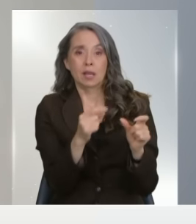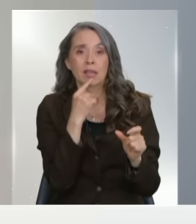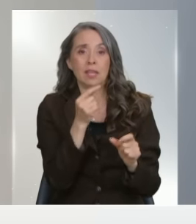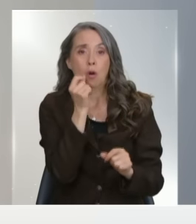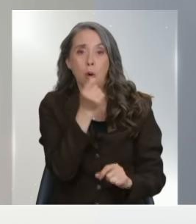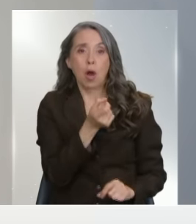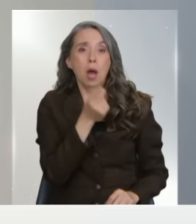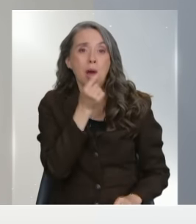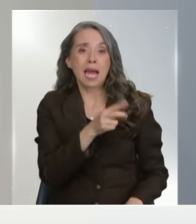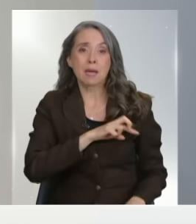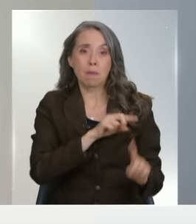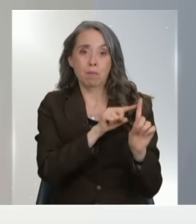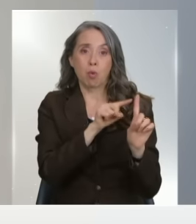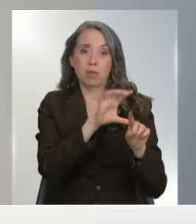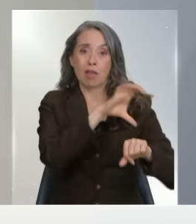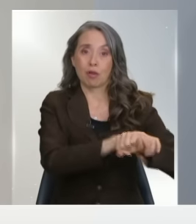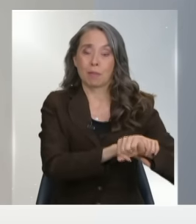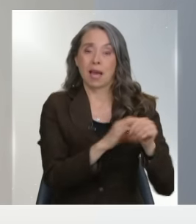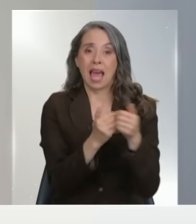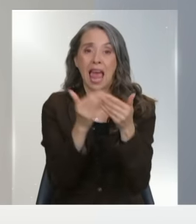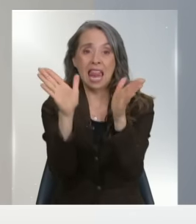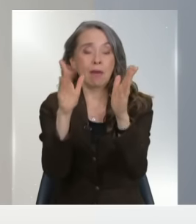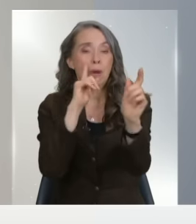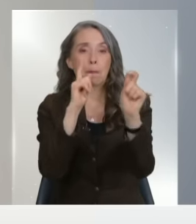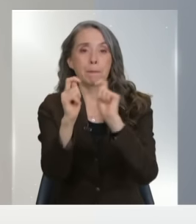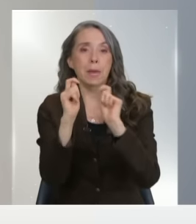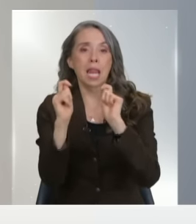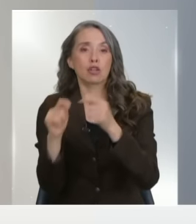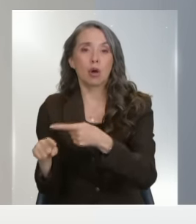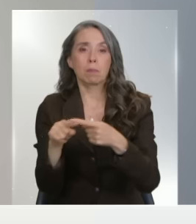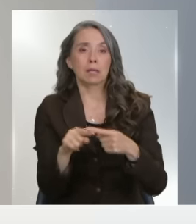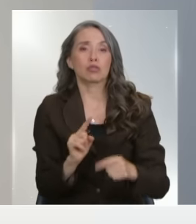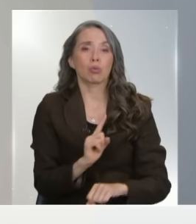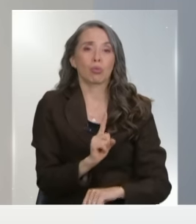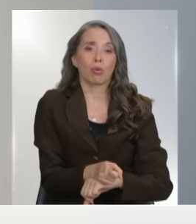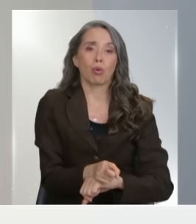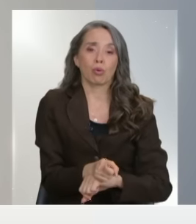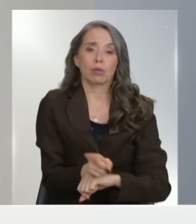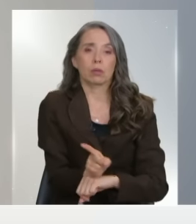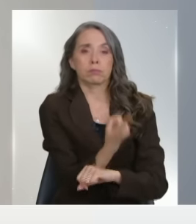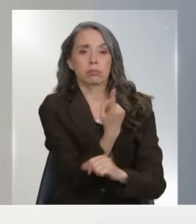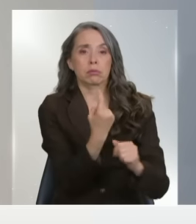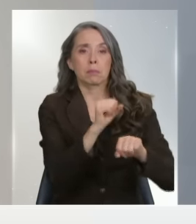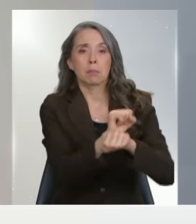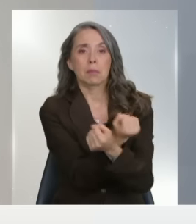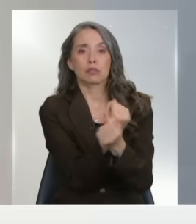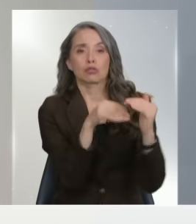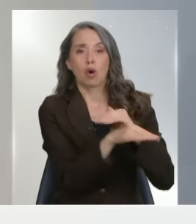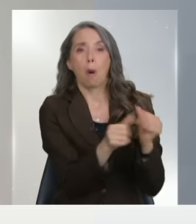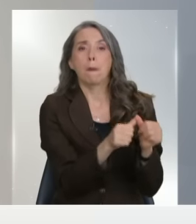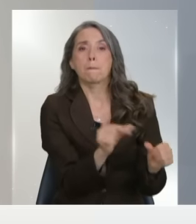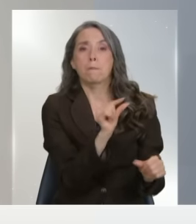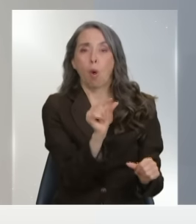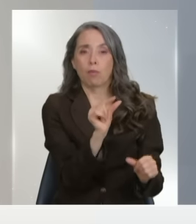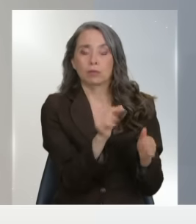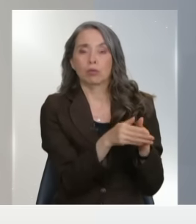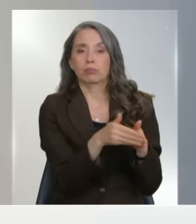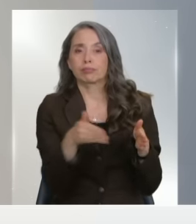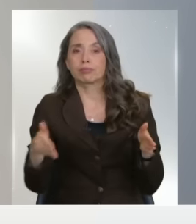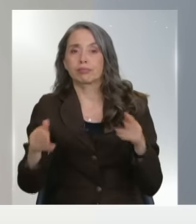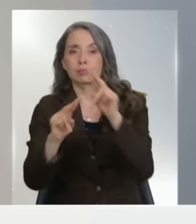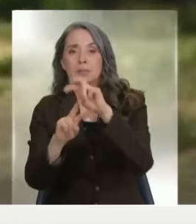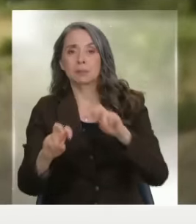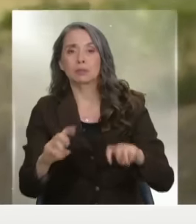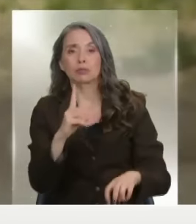este imputado representaba un peligro para la seguridad de la sociedad, decretando la prisión preventiva y un plazo de investigación de